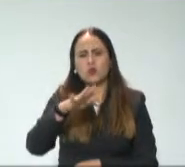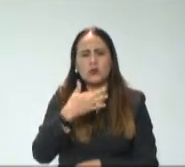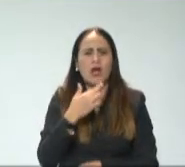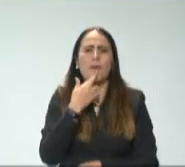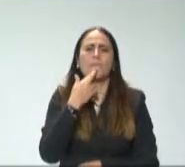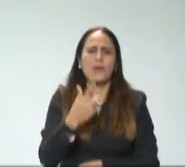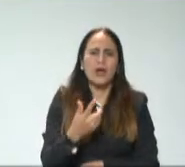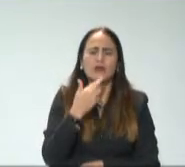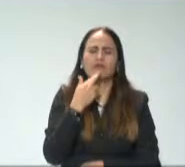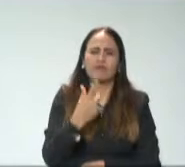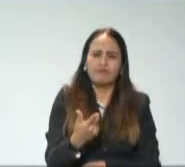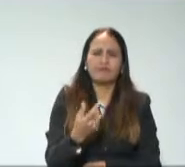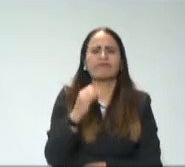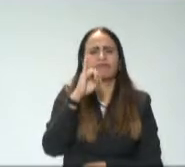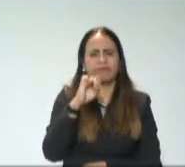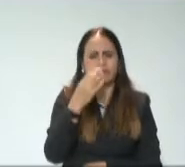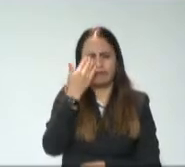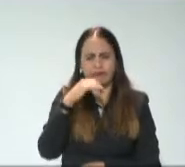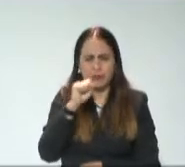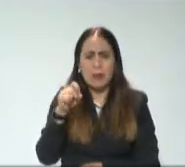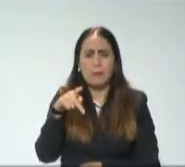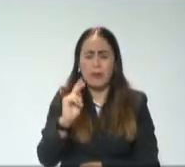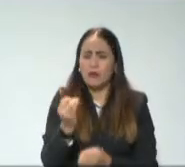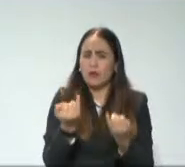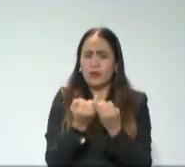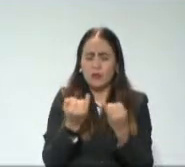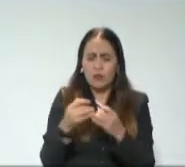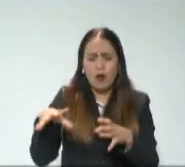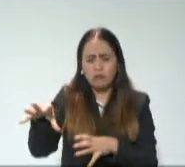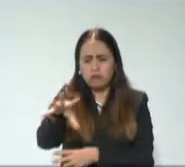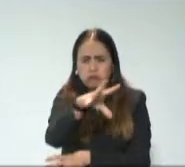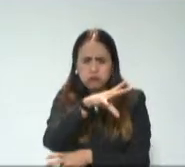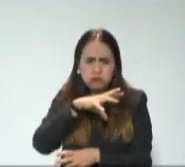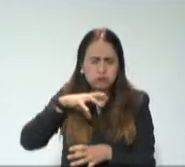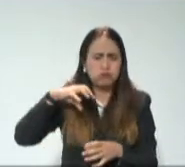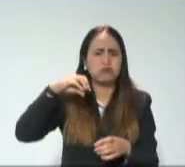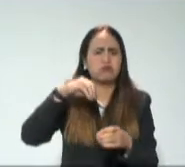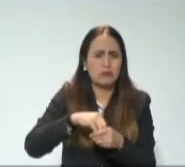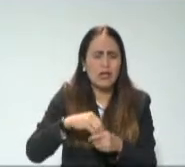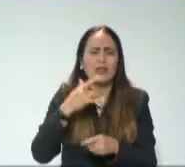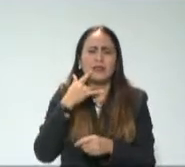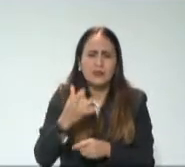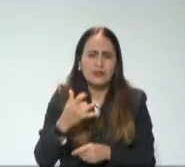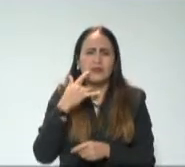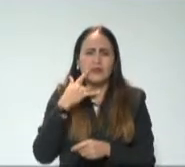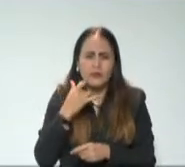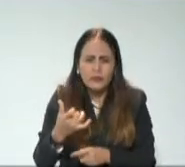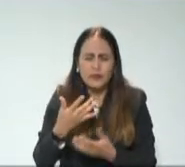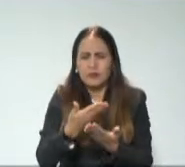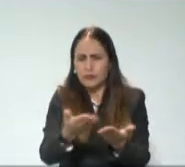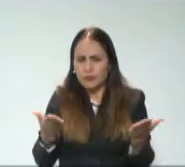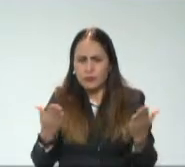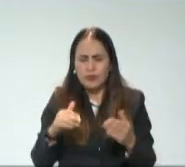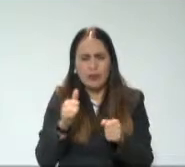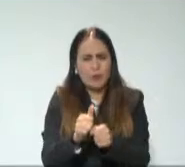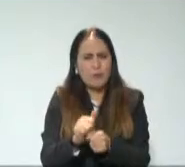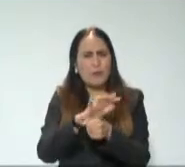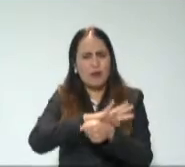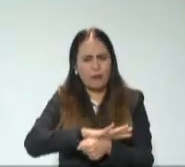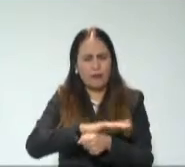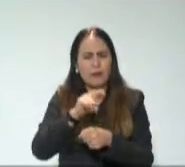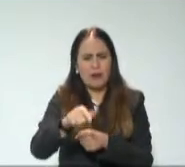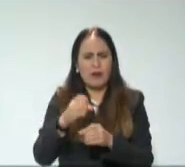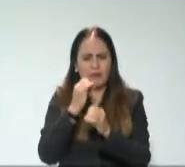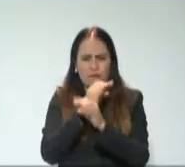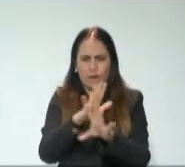efectividad pero también mayor inclusión en el esfuerzo público contra la pandemia y sus graves efectos